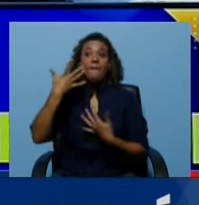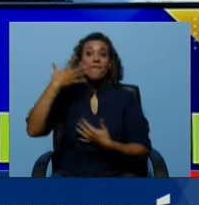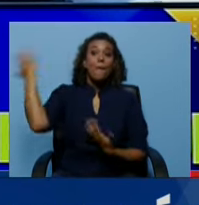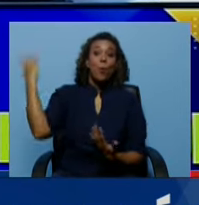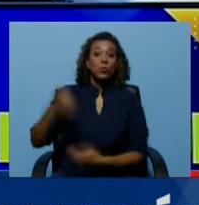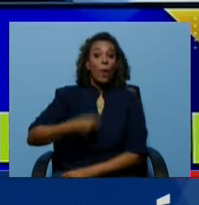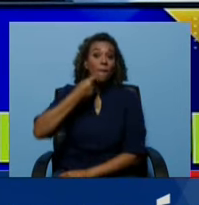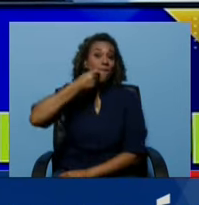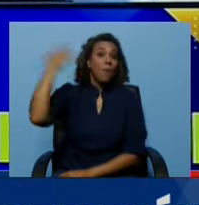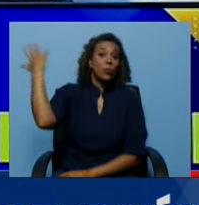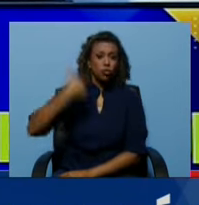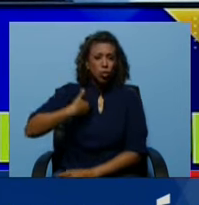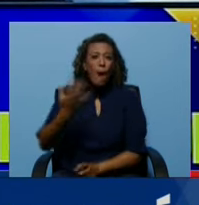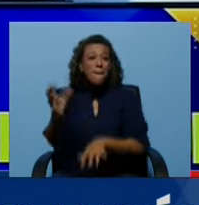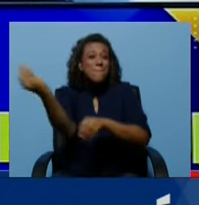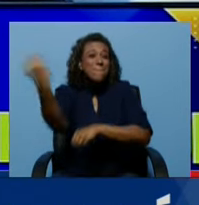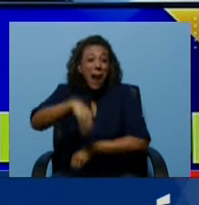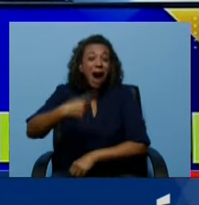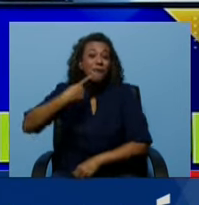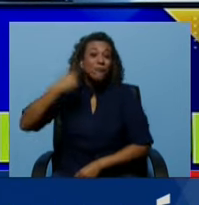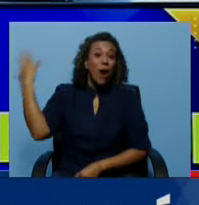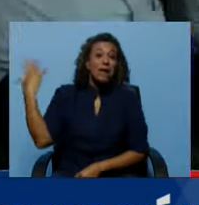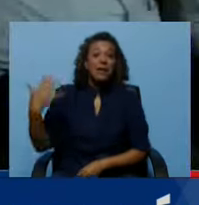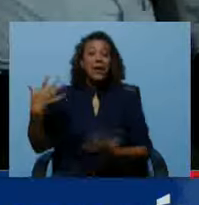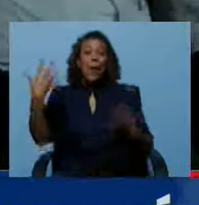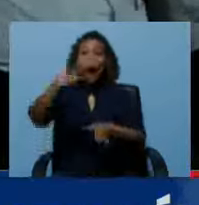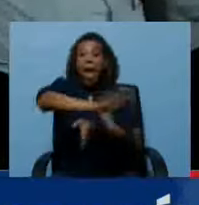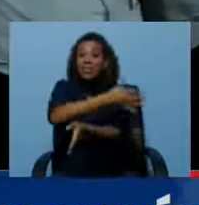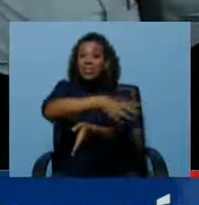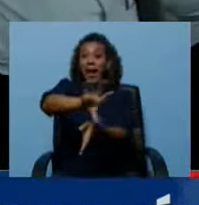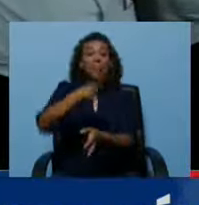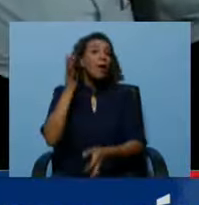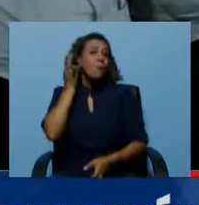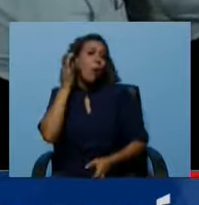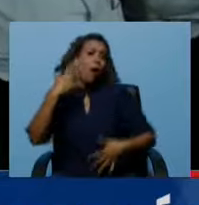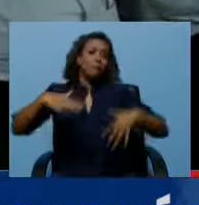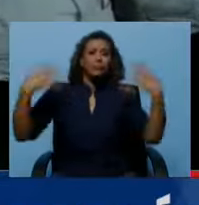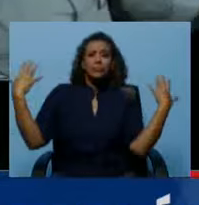¿vale? Soy más famoso que Taylor Swift.